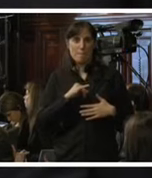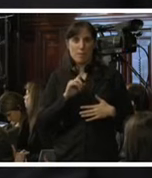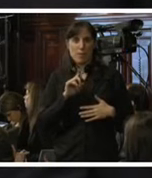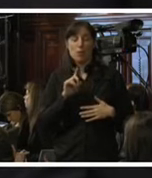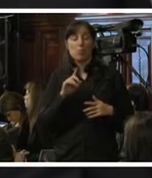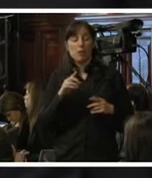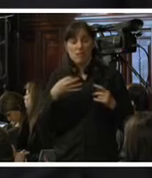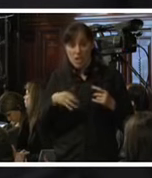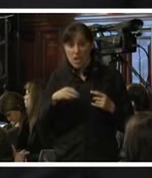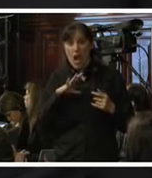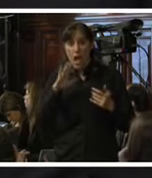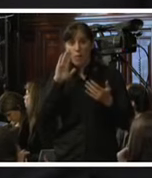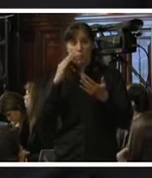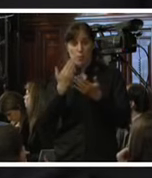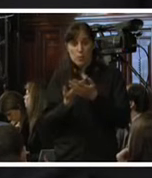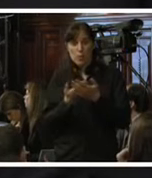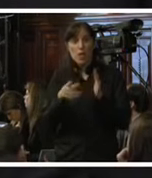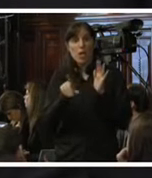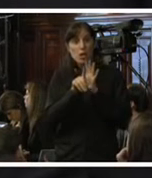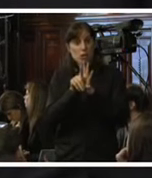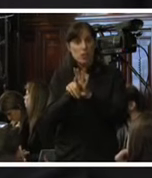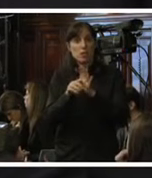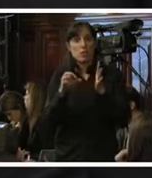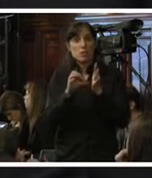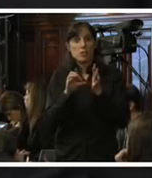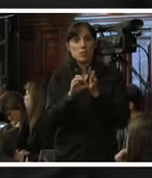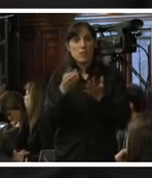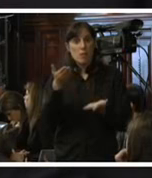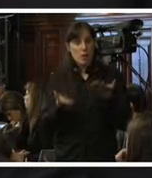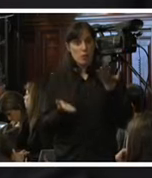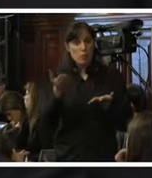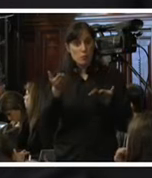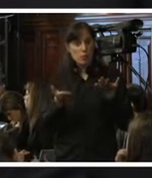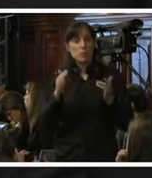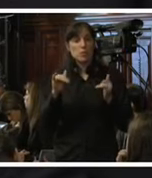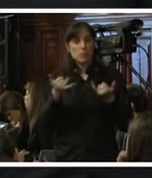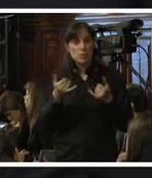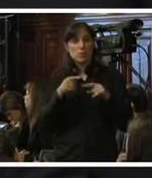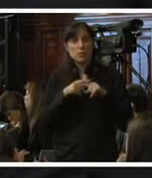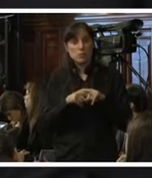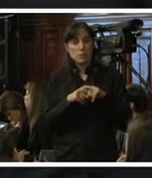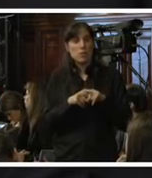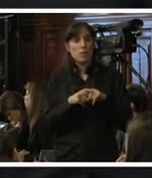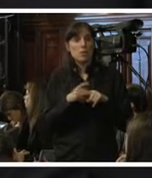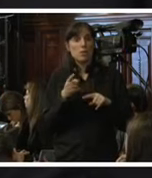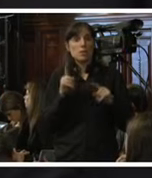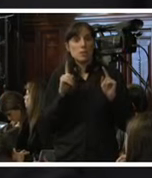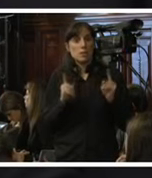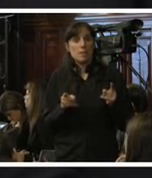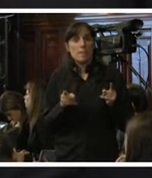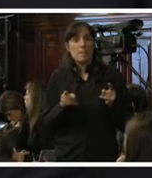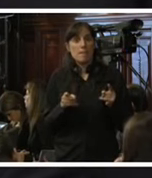legislativa, representante del sistema de justicia en todo lo que es discusión legislativa, para lo mismo. Y, en